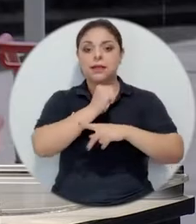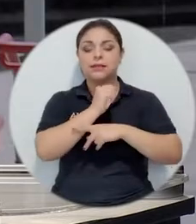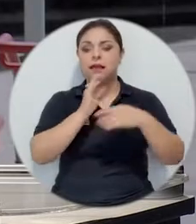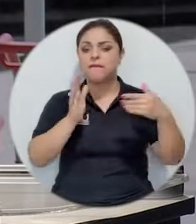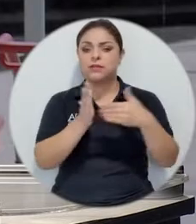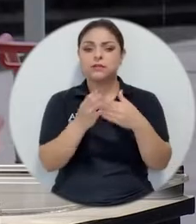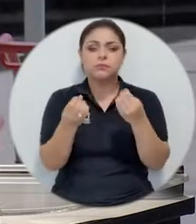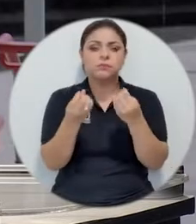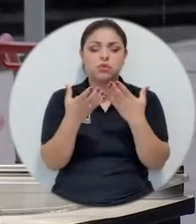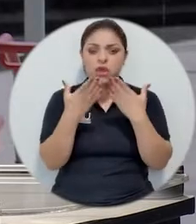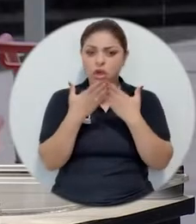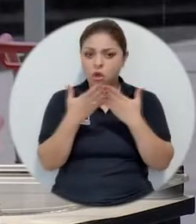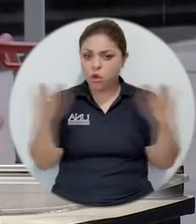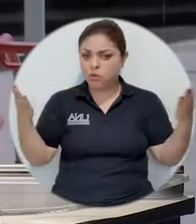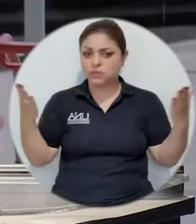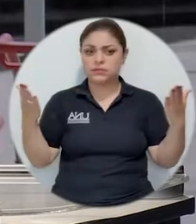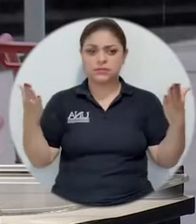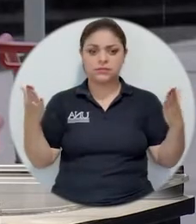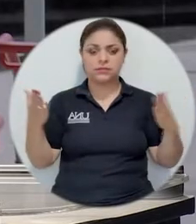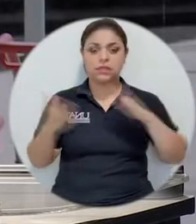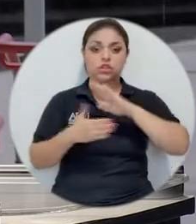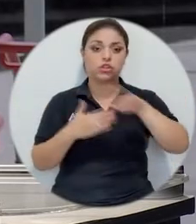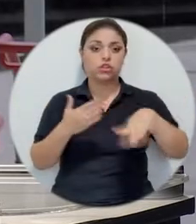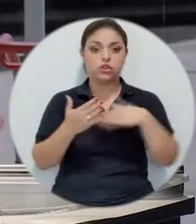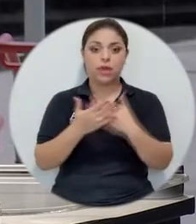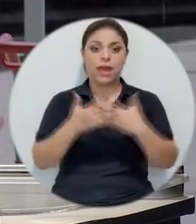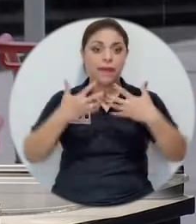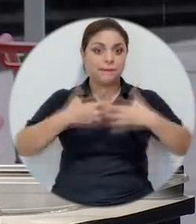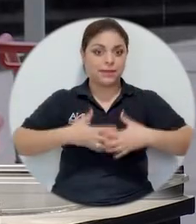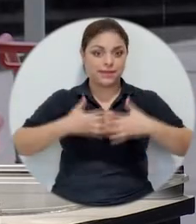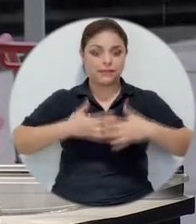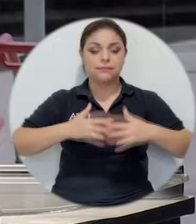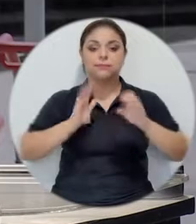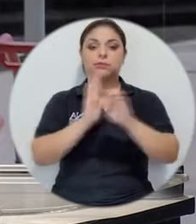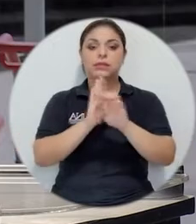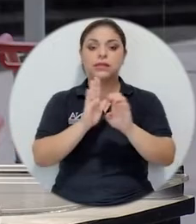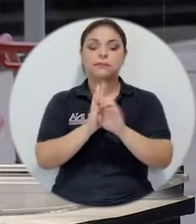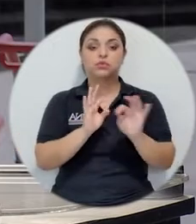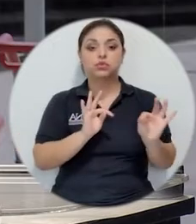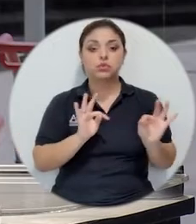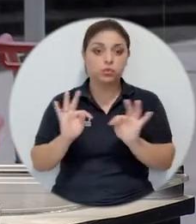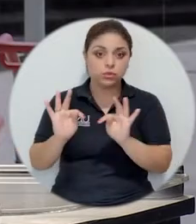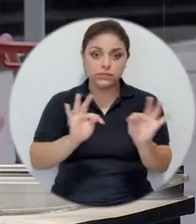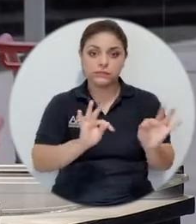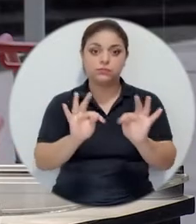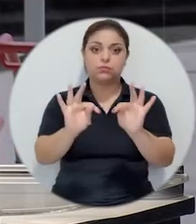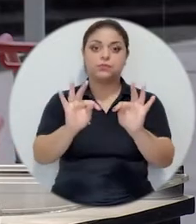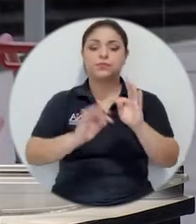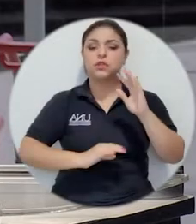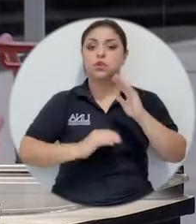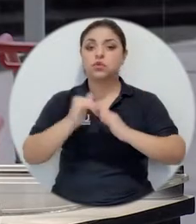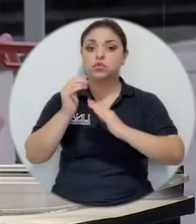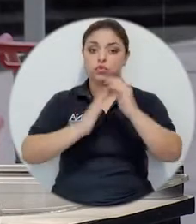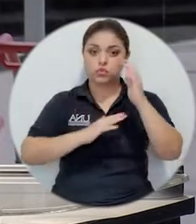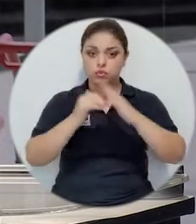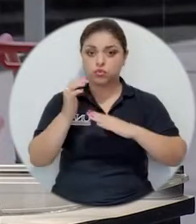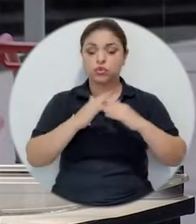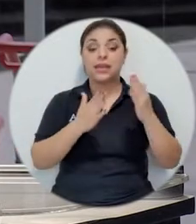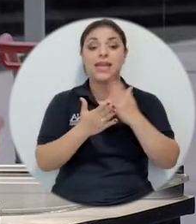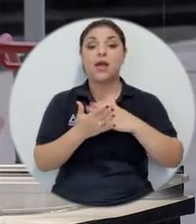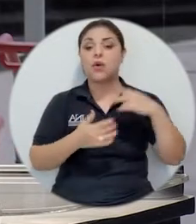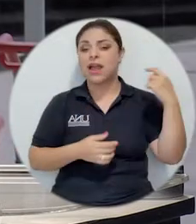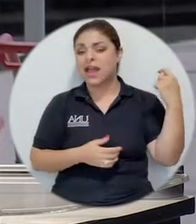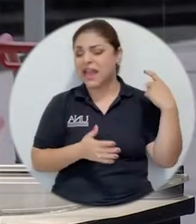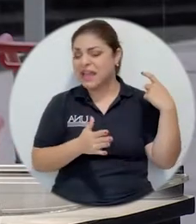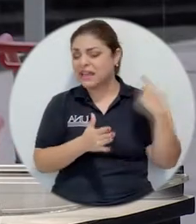muchos esquemas, en todas las empresas, por ejemplo, el turismo, la construcción, y en algo muy grave que ya es el